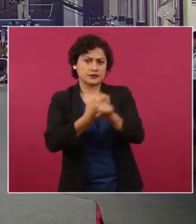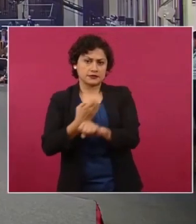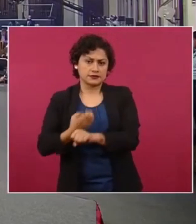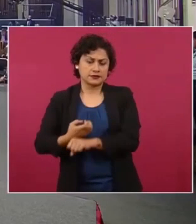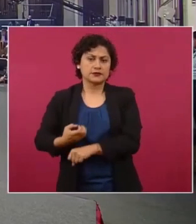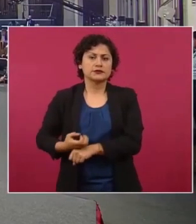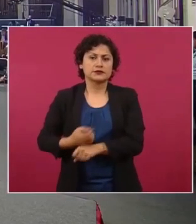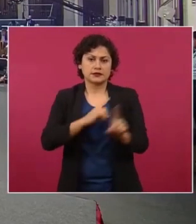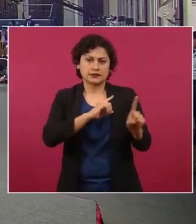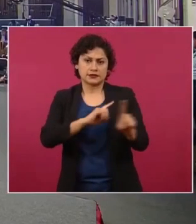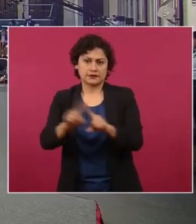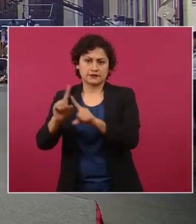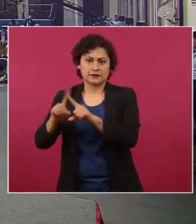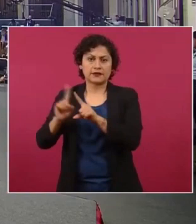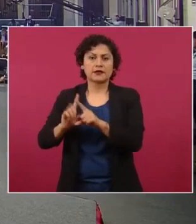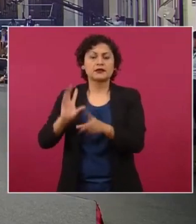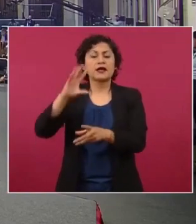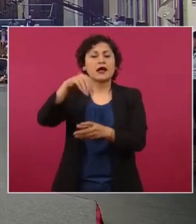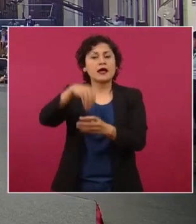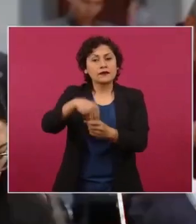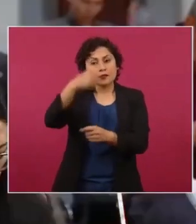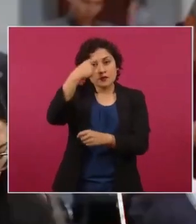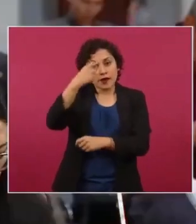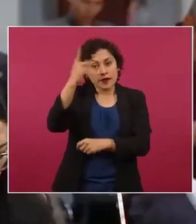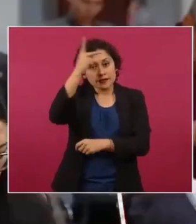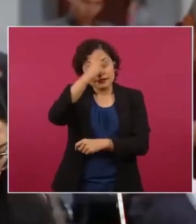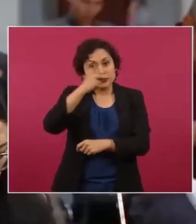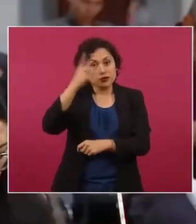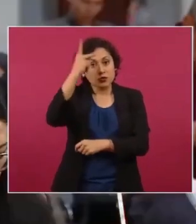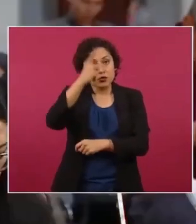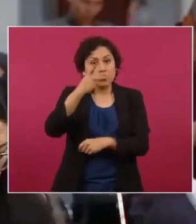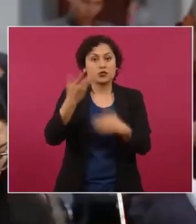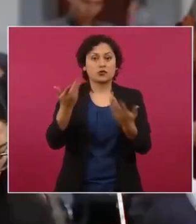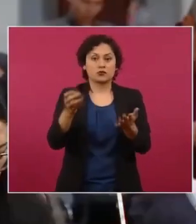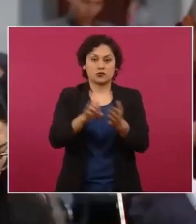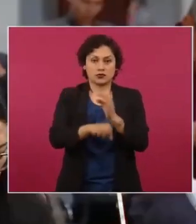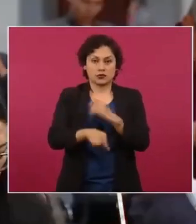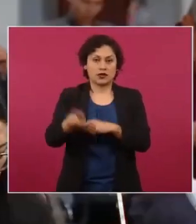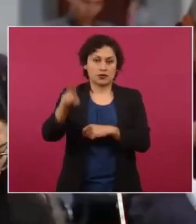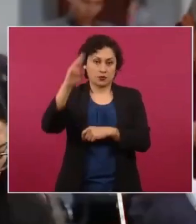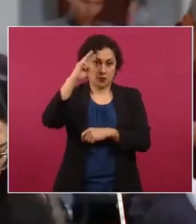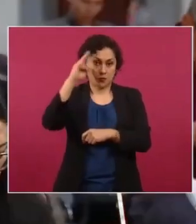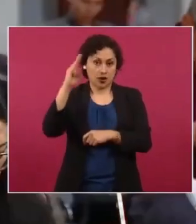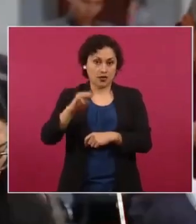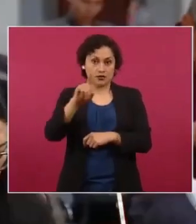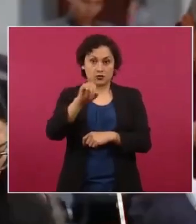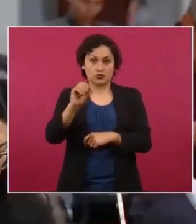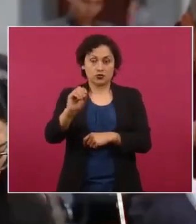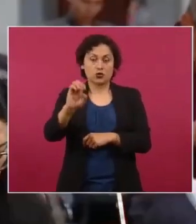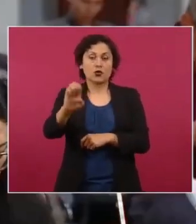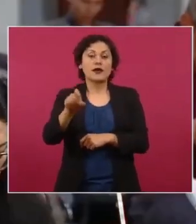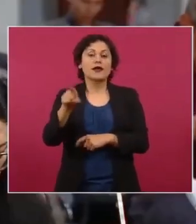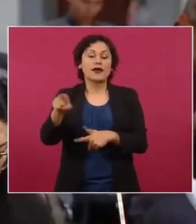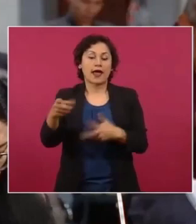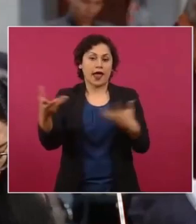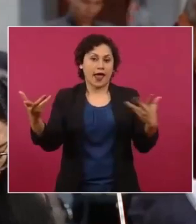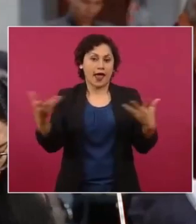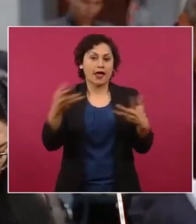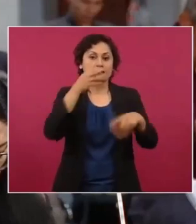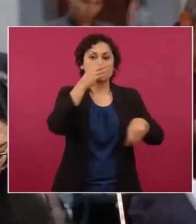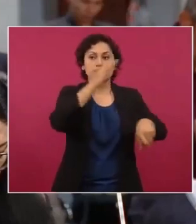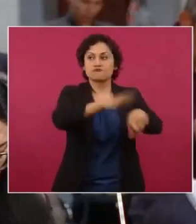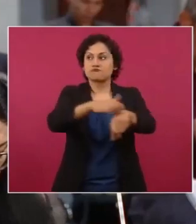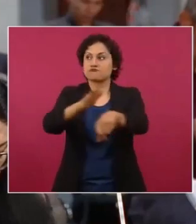con los psicólogos y psicólogas, porque por ejemplo tenemos al maestro Zoe que está haciendo una convocatoria para los